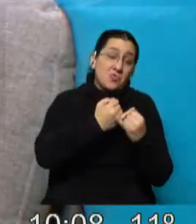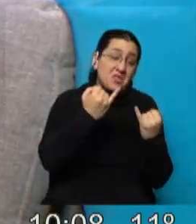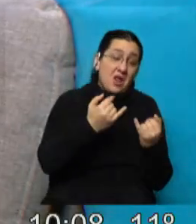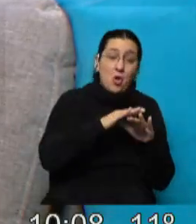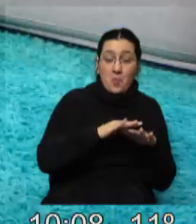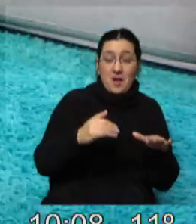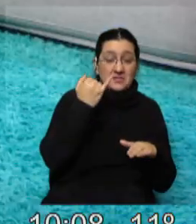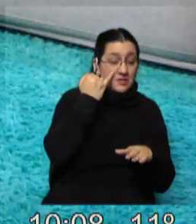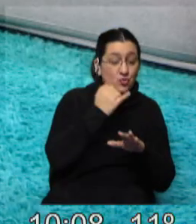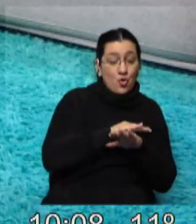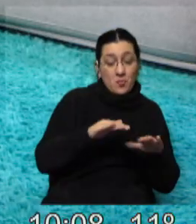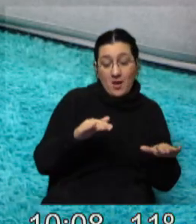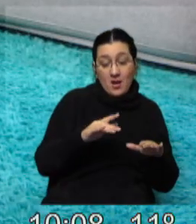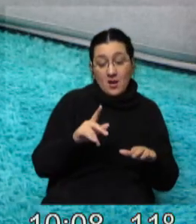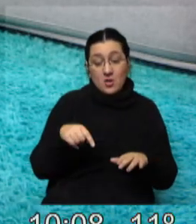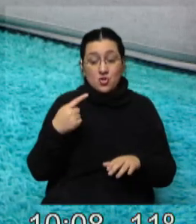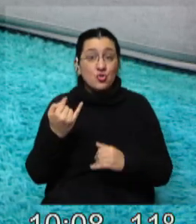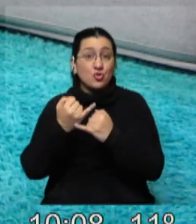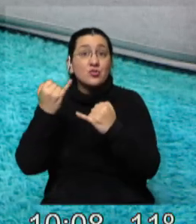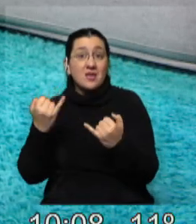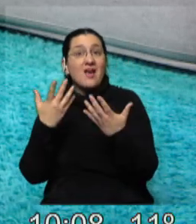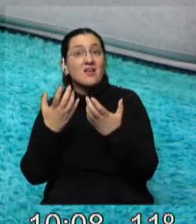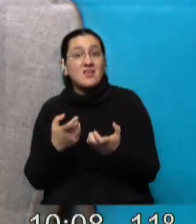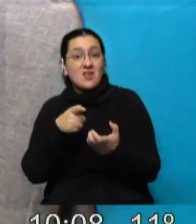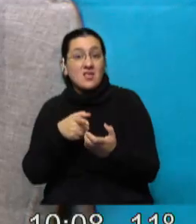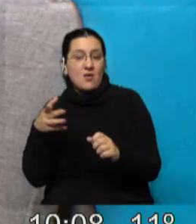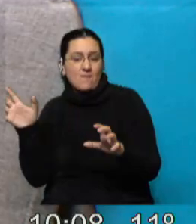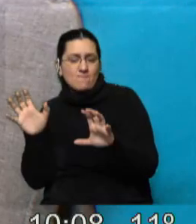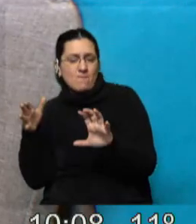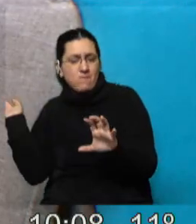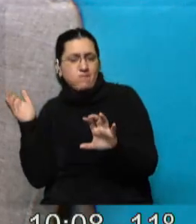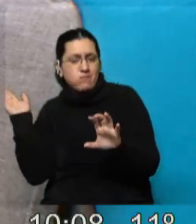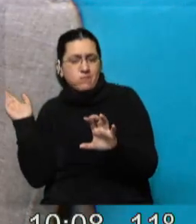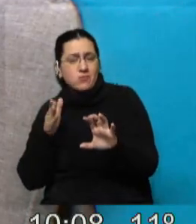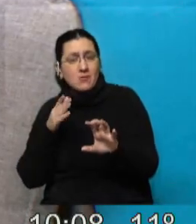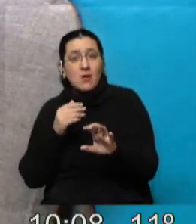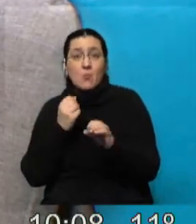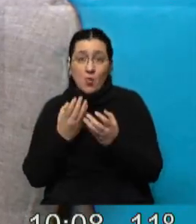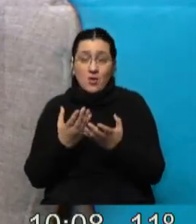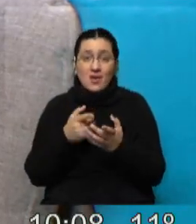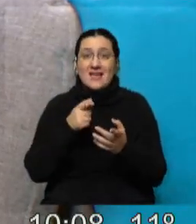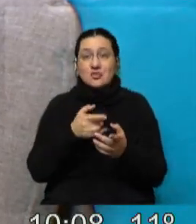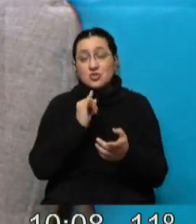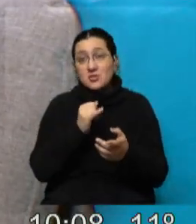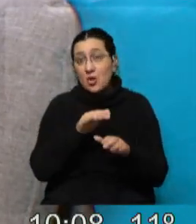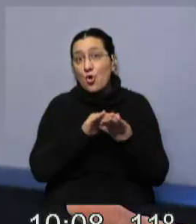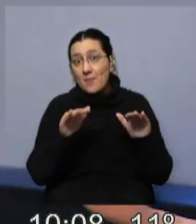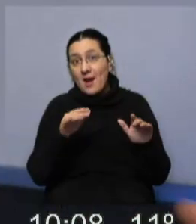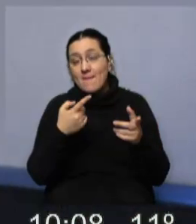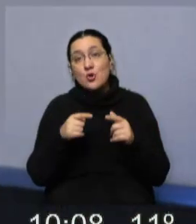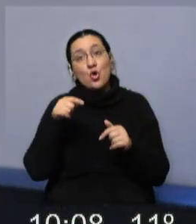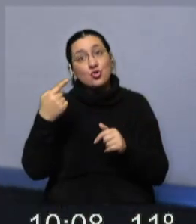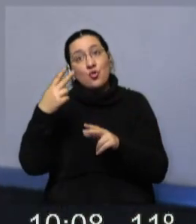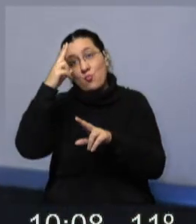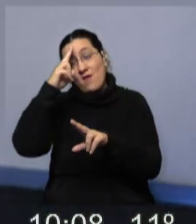corriente, el misionero común, exacto. y otro día decís el sábado, che, practicamos, hacemos, preparamos de como manera diferente. Como otra cosa más